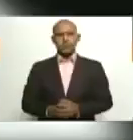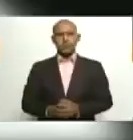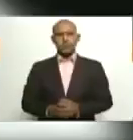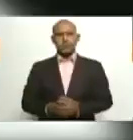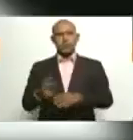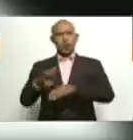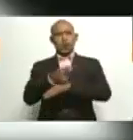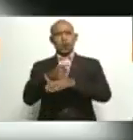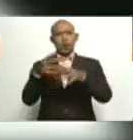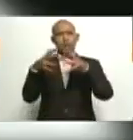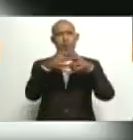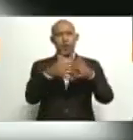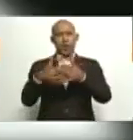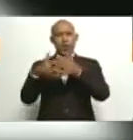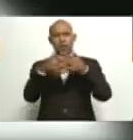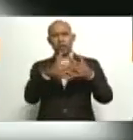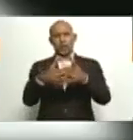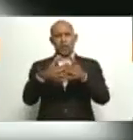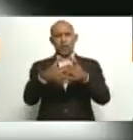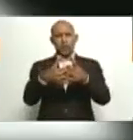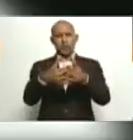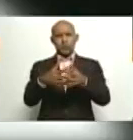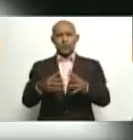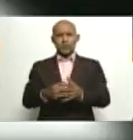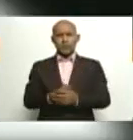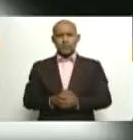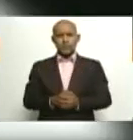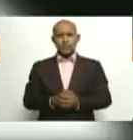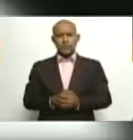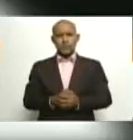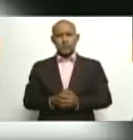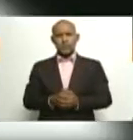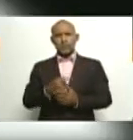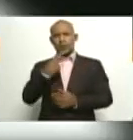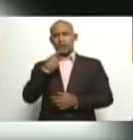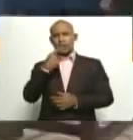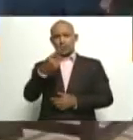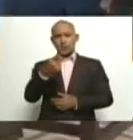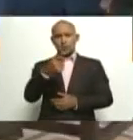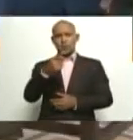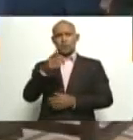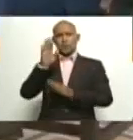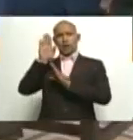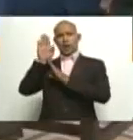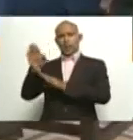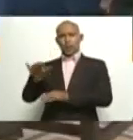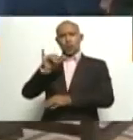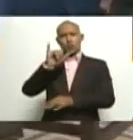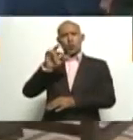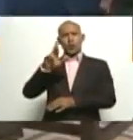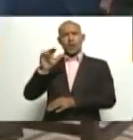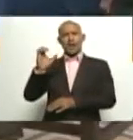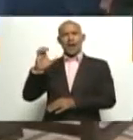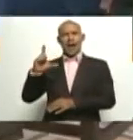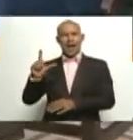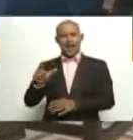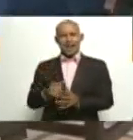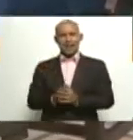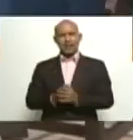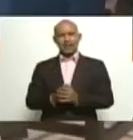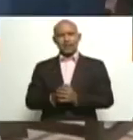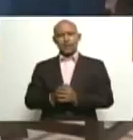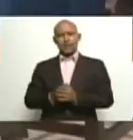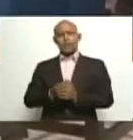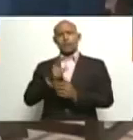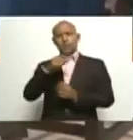El gobierno de Estados Unidos, a través de su presidente Joe Biden, aseguró que apoya a Israel y nunca dejará de hacerlo, al tiempo que